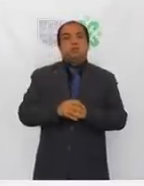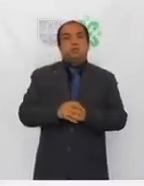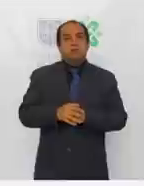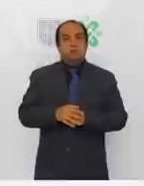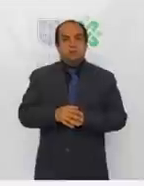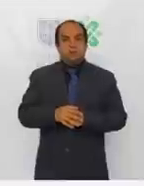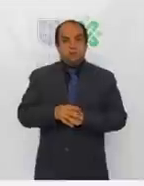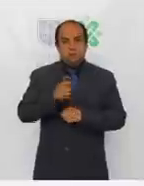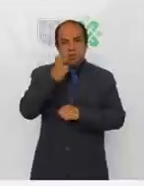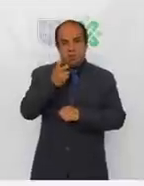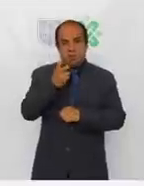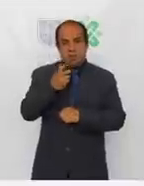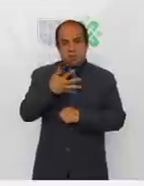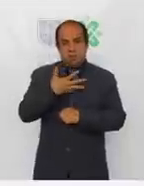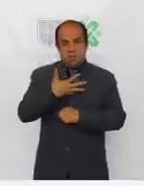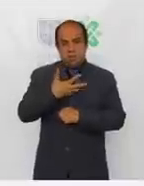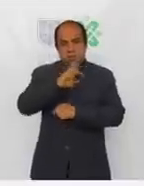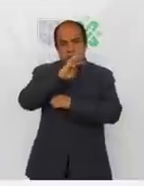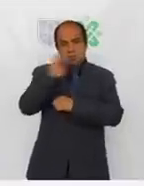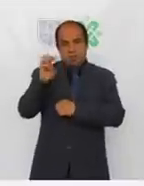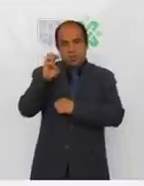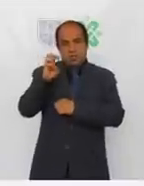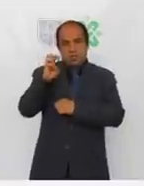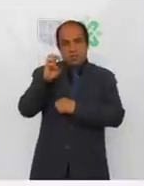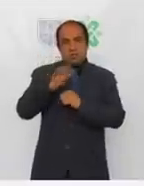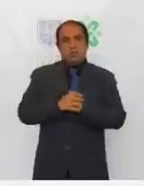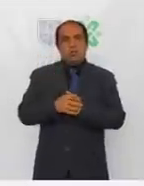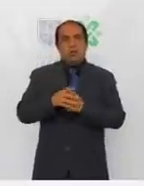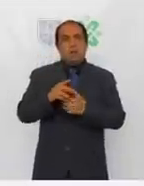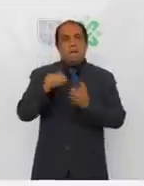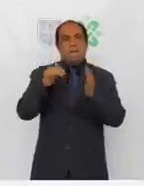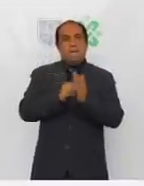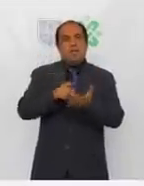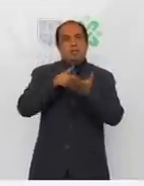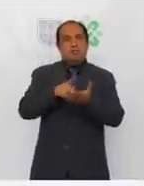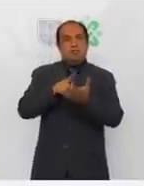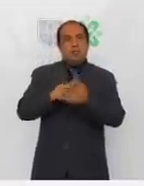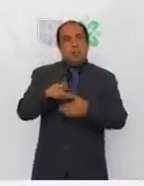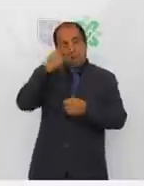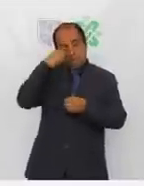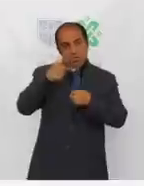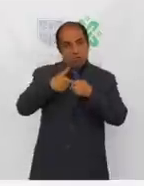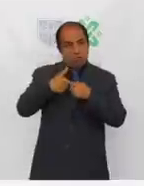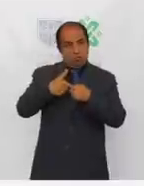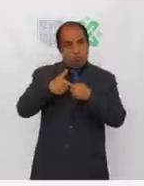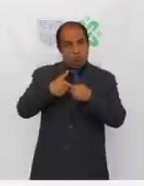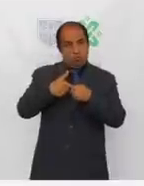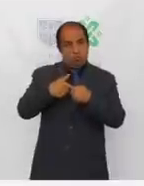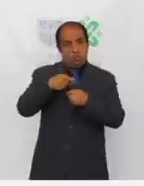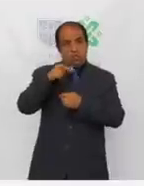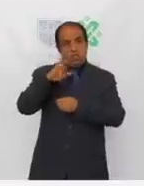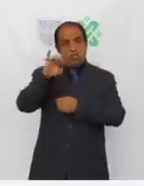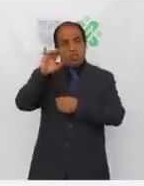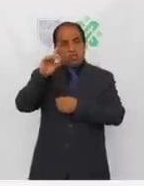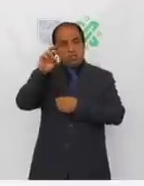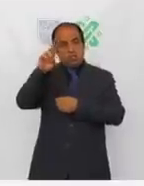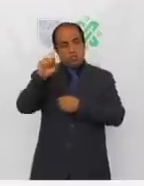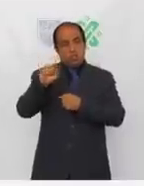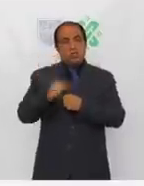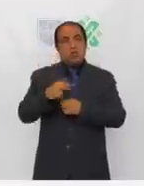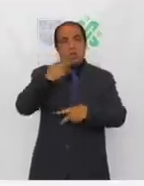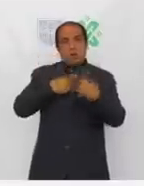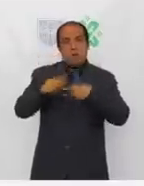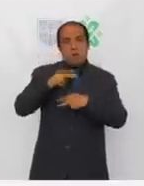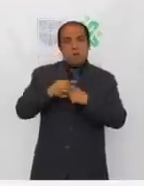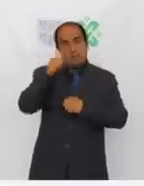y quedamos también con 300 toneladas de combustibles para de residuos que vienen de